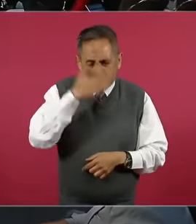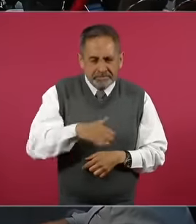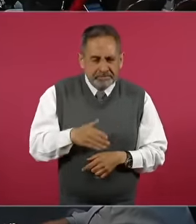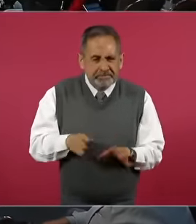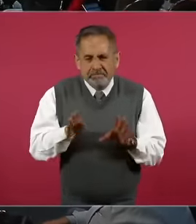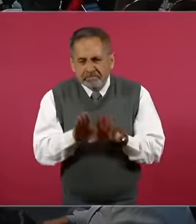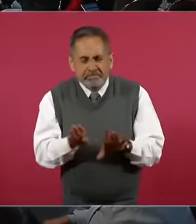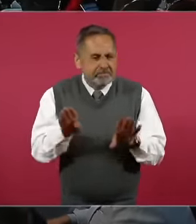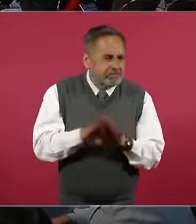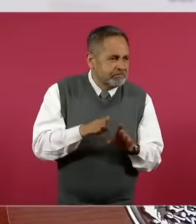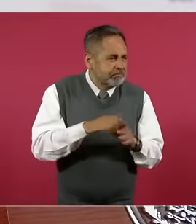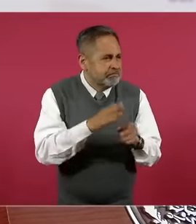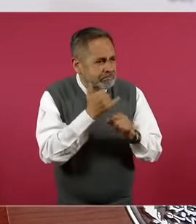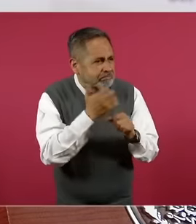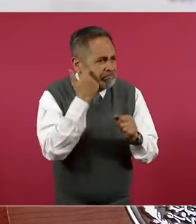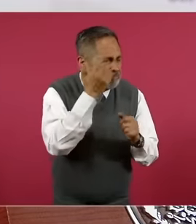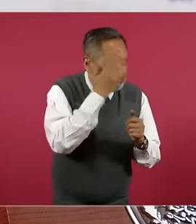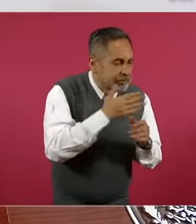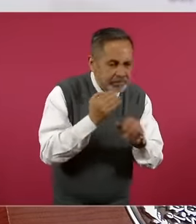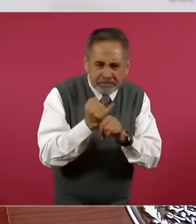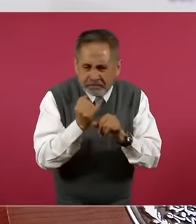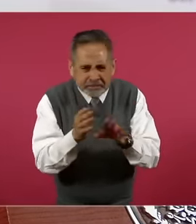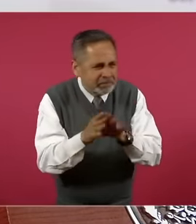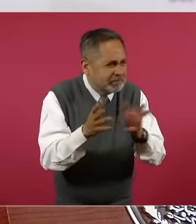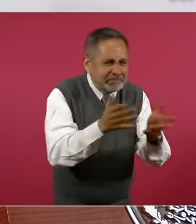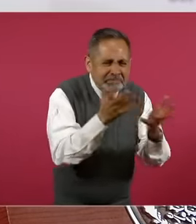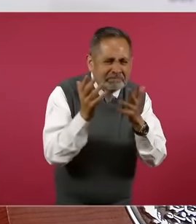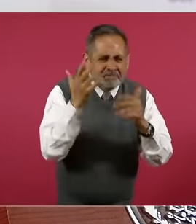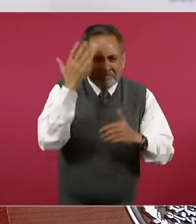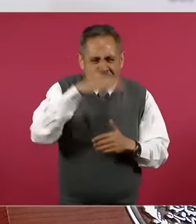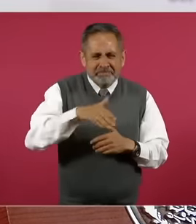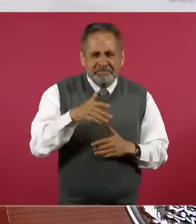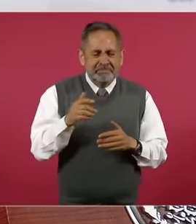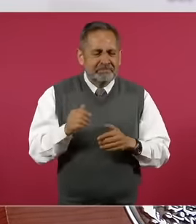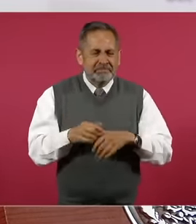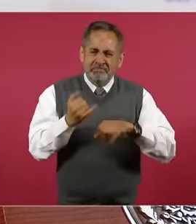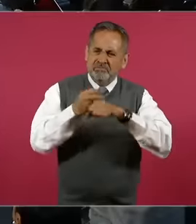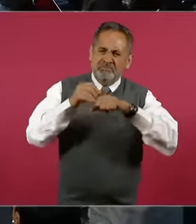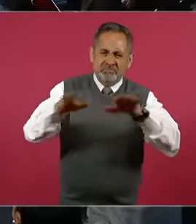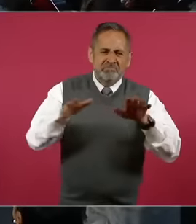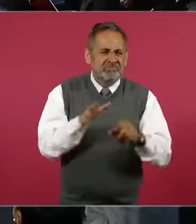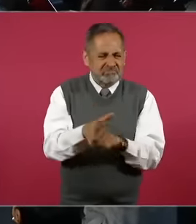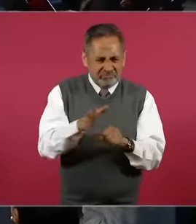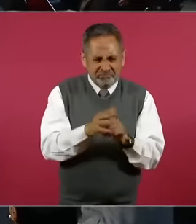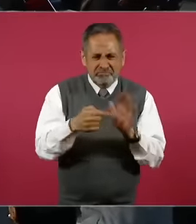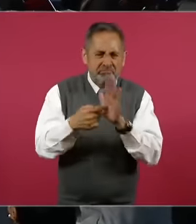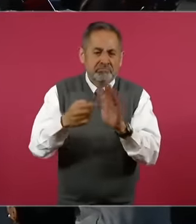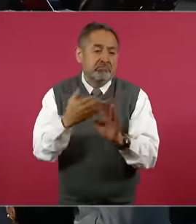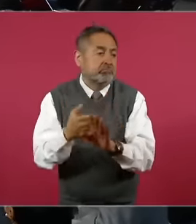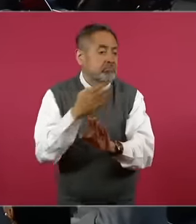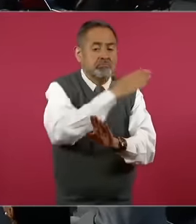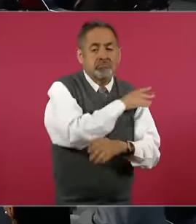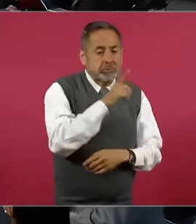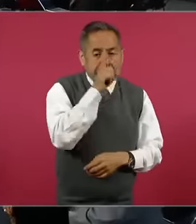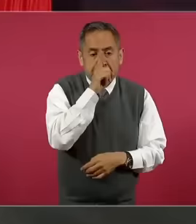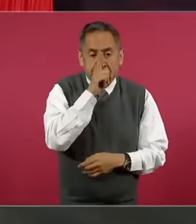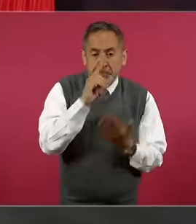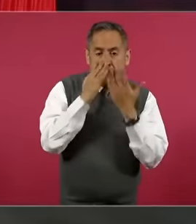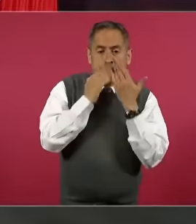busca la información, hay más información disponible que antes.